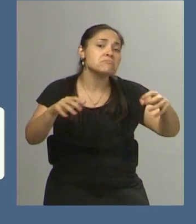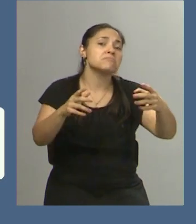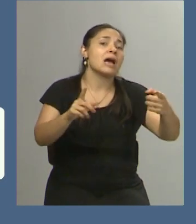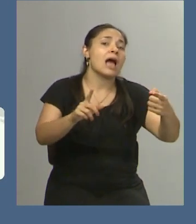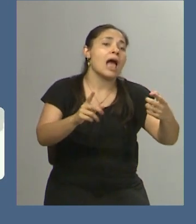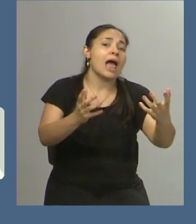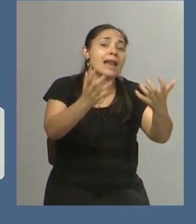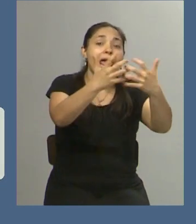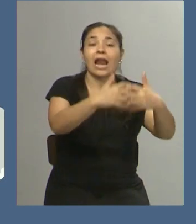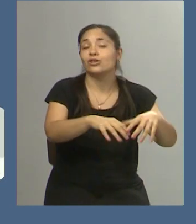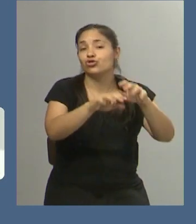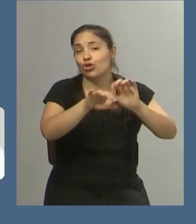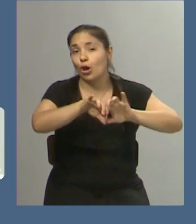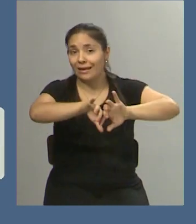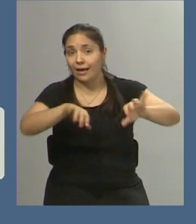en temas